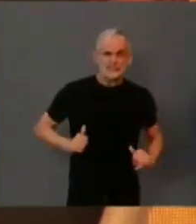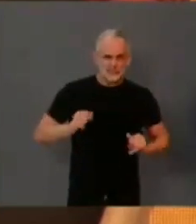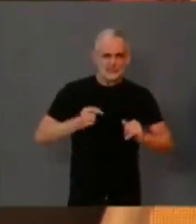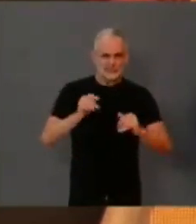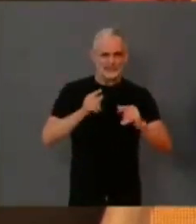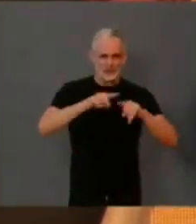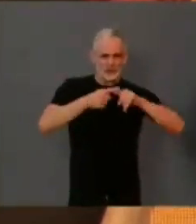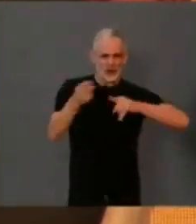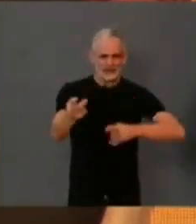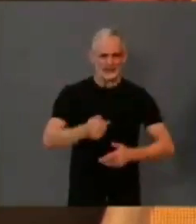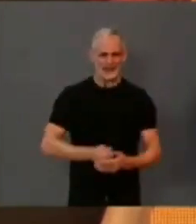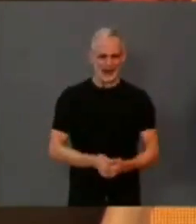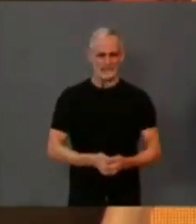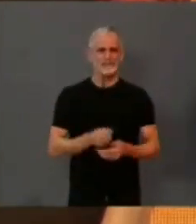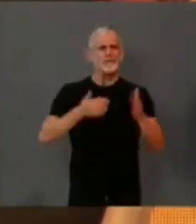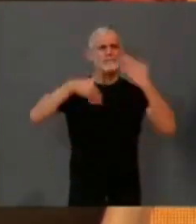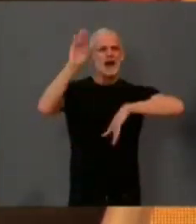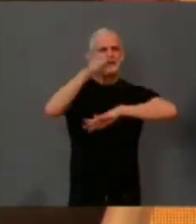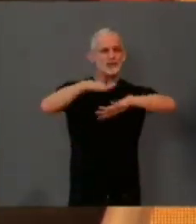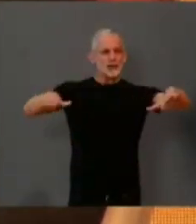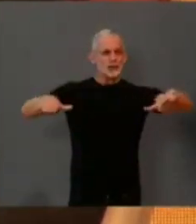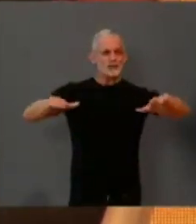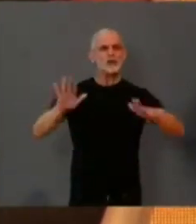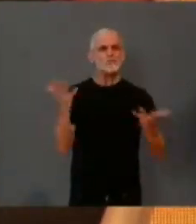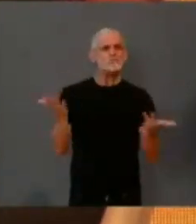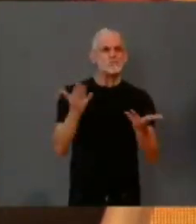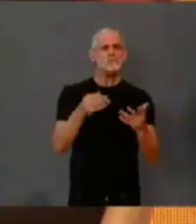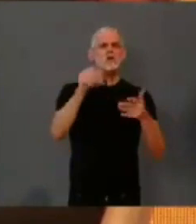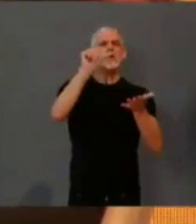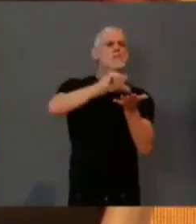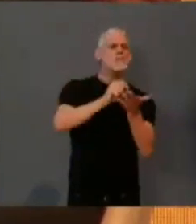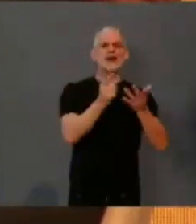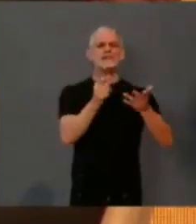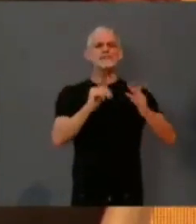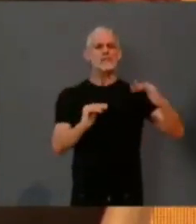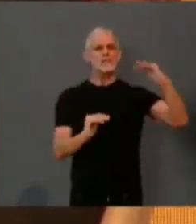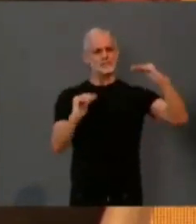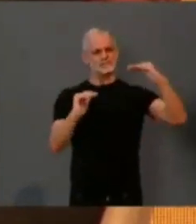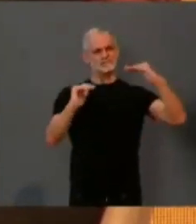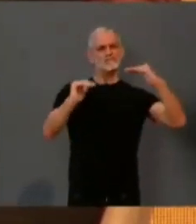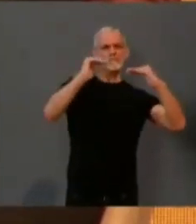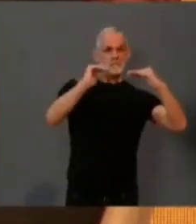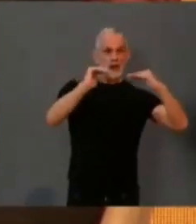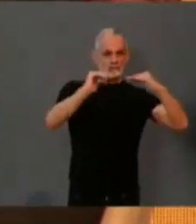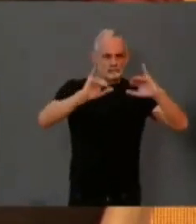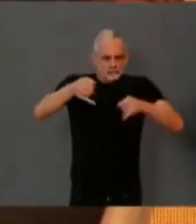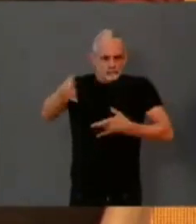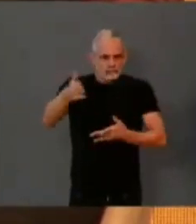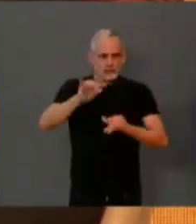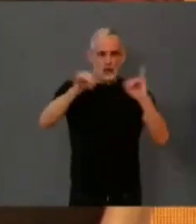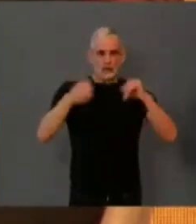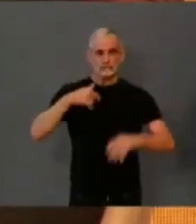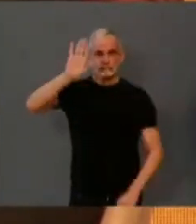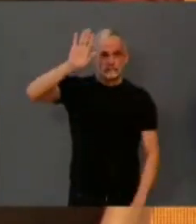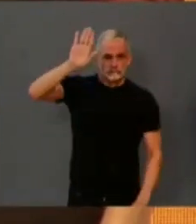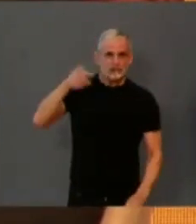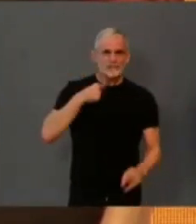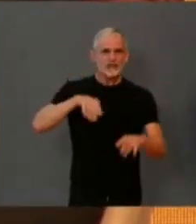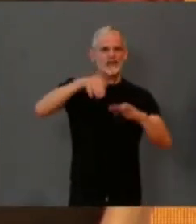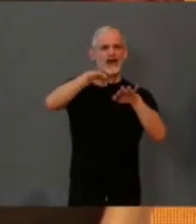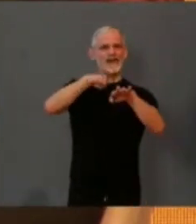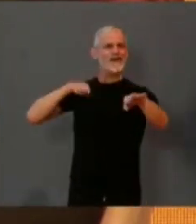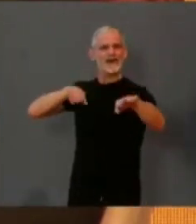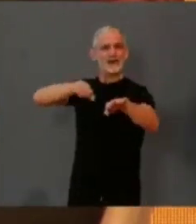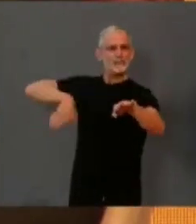y en la mayoría de los casos quiere contribuir a un país más justo más equitativo y a un país que nos deje a nadie